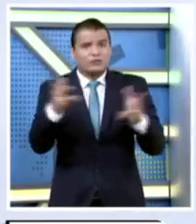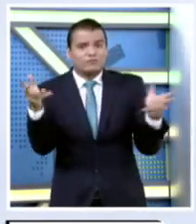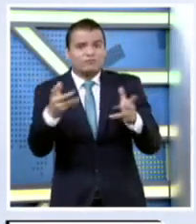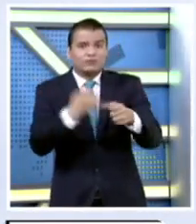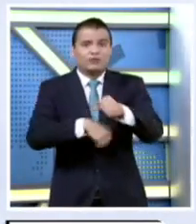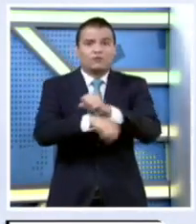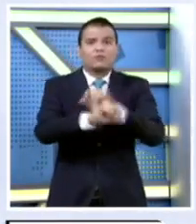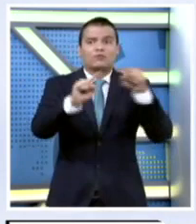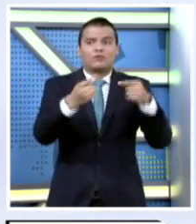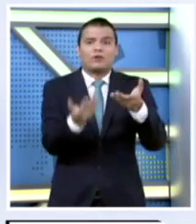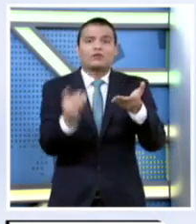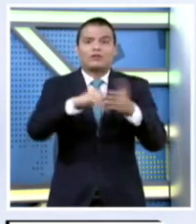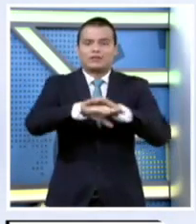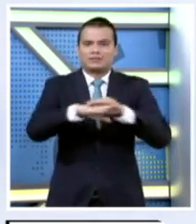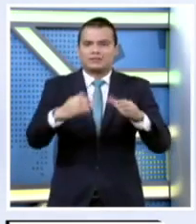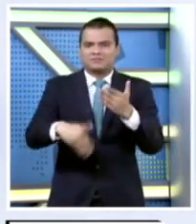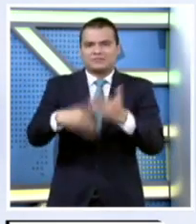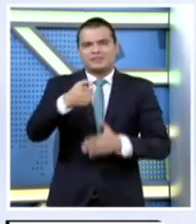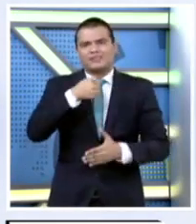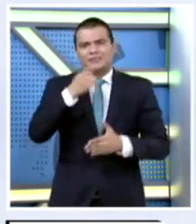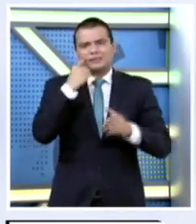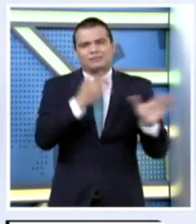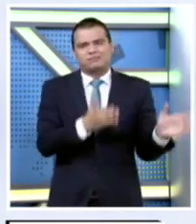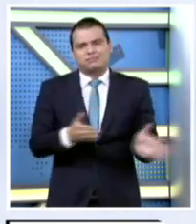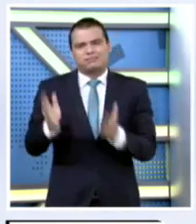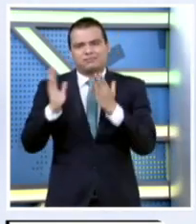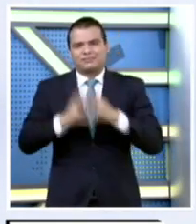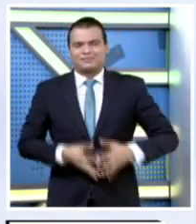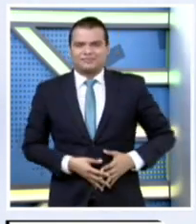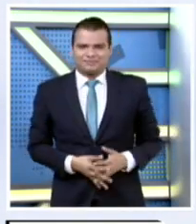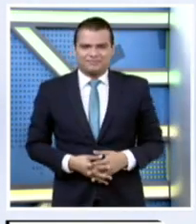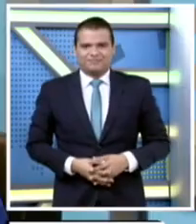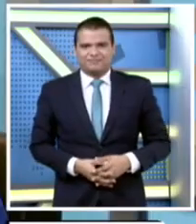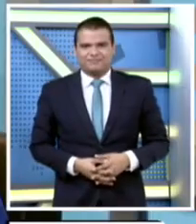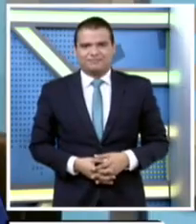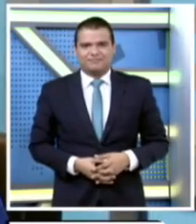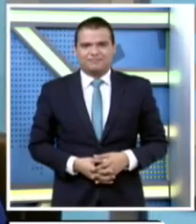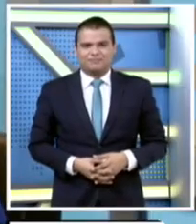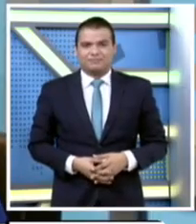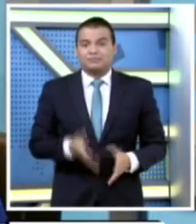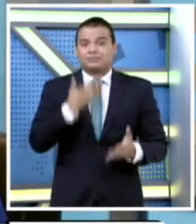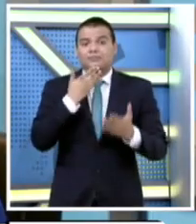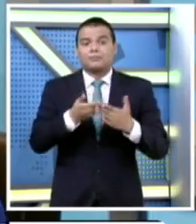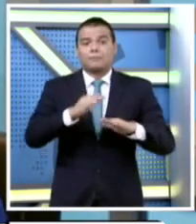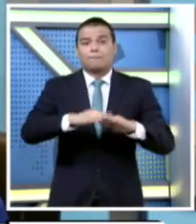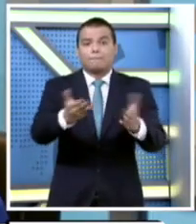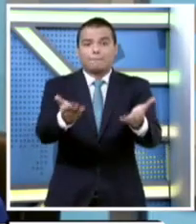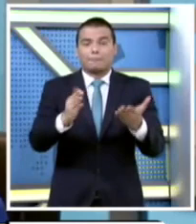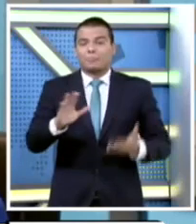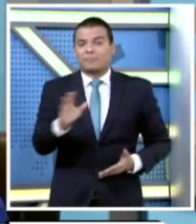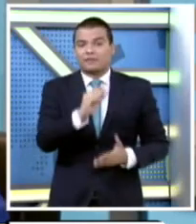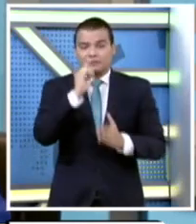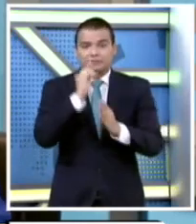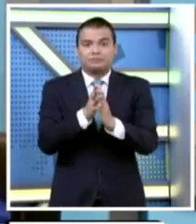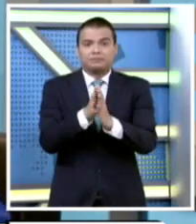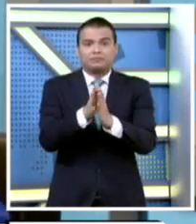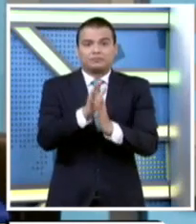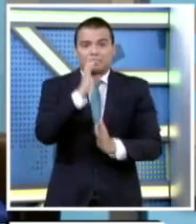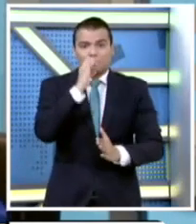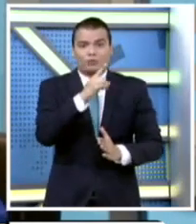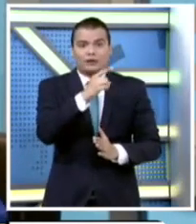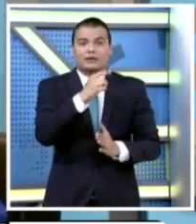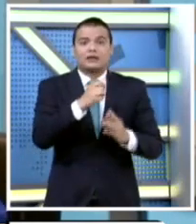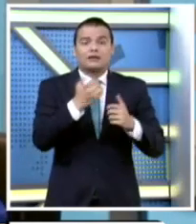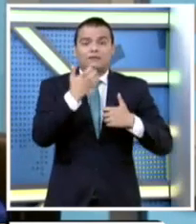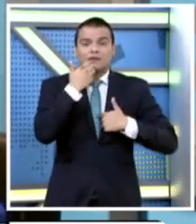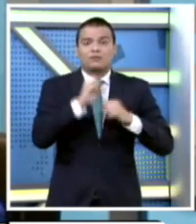90 Minutos, el noticiero regional más visto en Colombia. Buenas tardes y bienvenidos. 8 años de cárcel